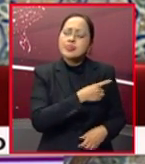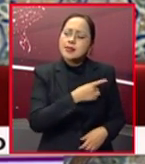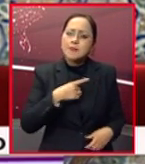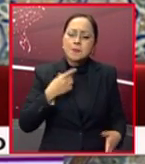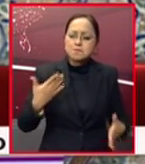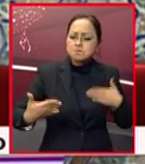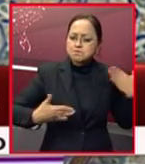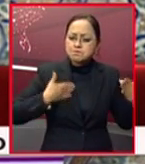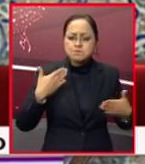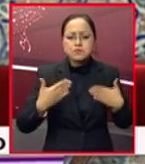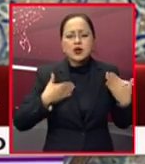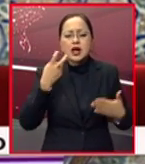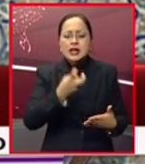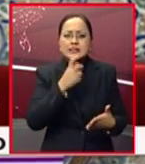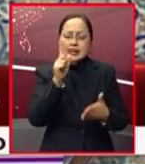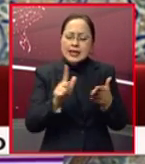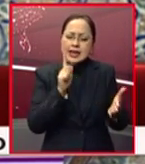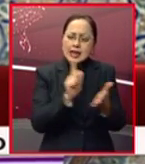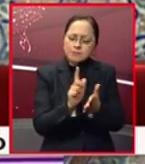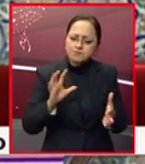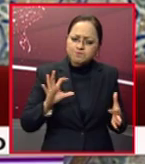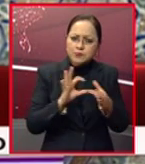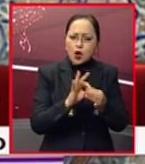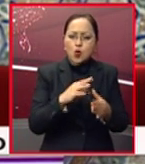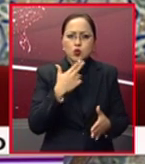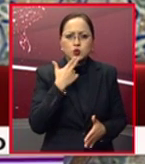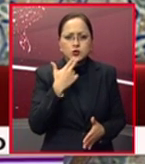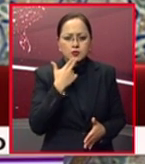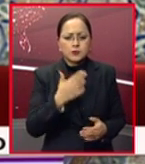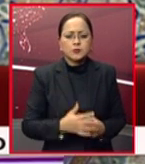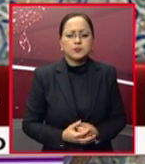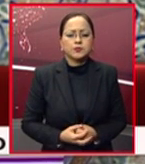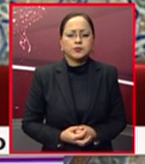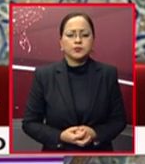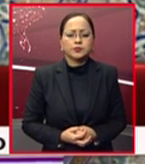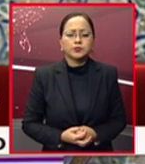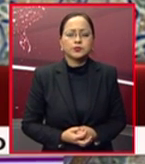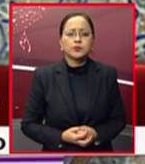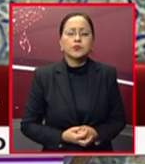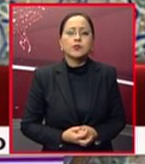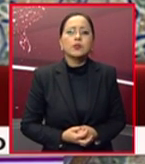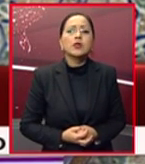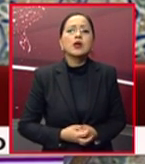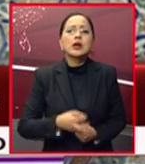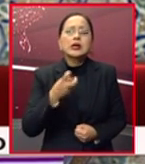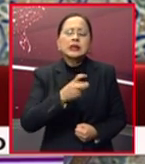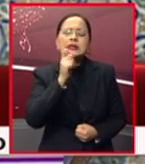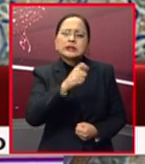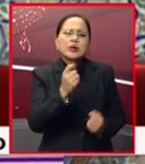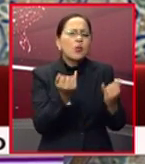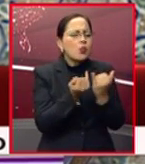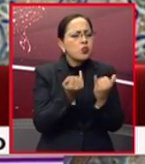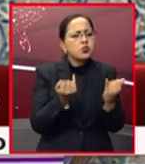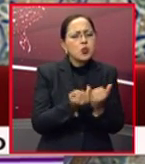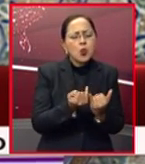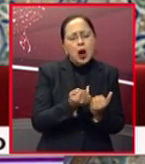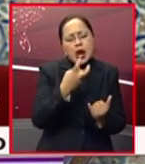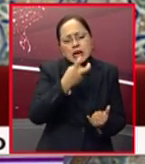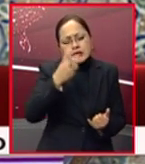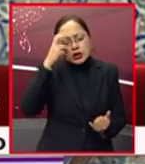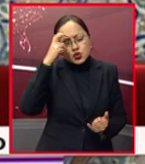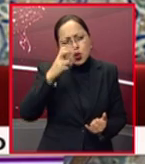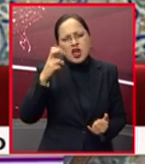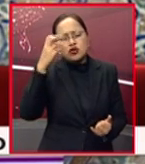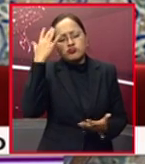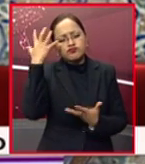ley suprema aplicándola. En Querétaro se incubó el sueño y la voluntad de ser una nación